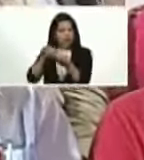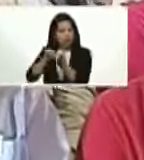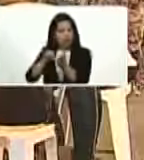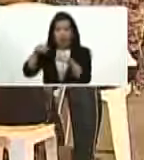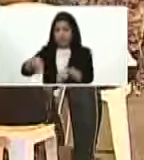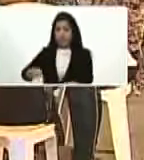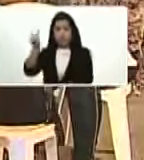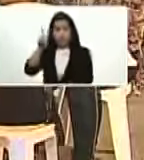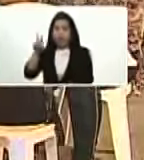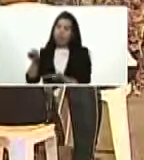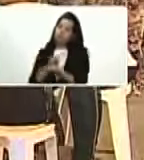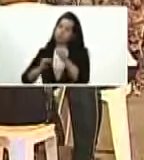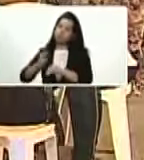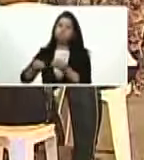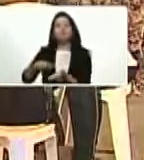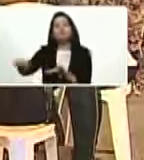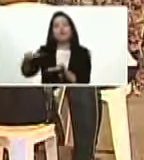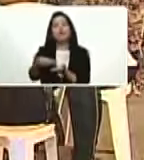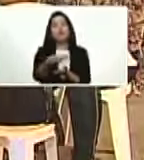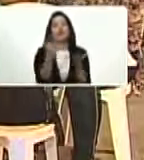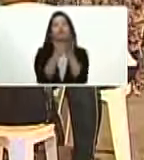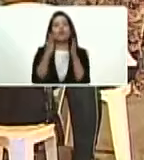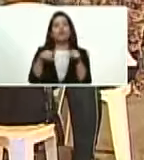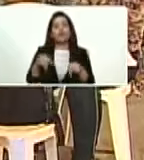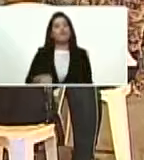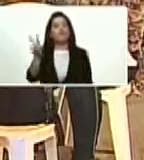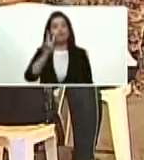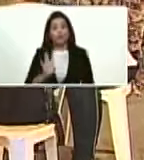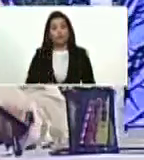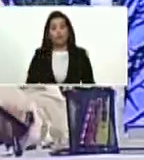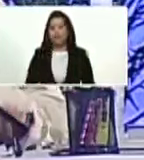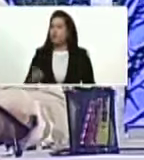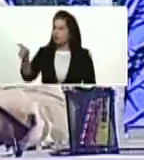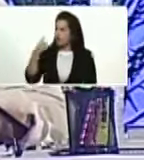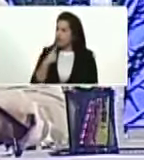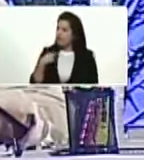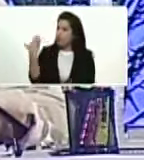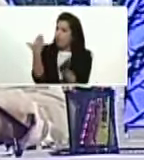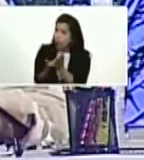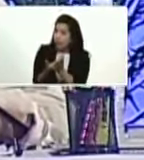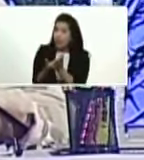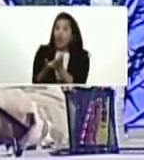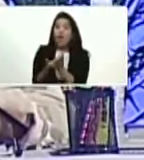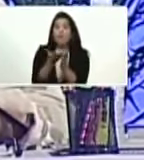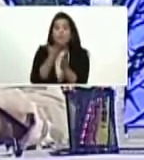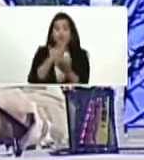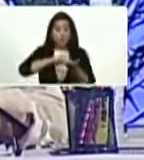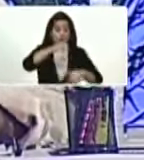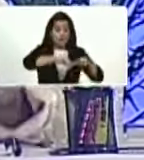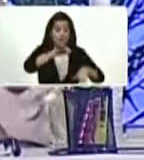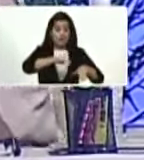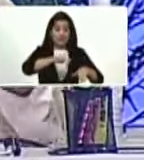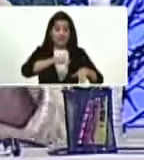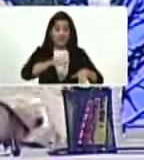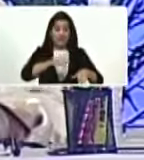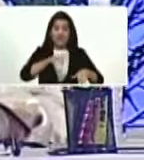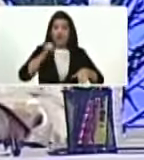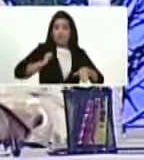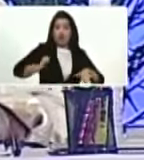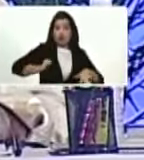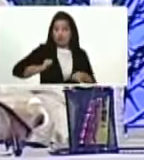Esa idea que tú trajiste de la mesa, de hacer los forros y no importarlos más, estamos listos,